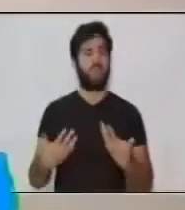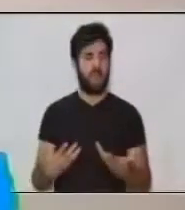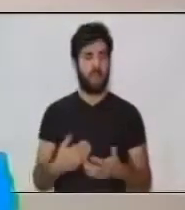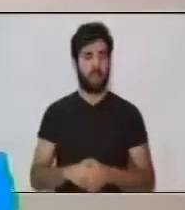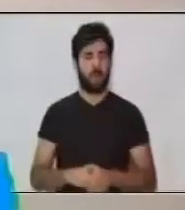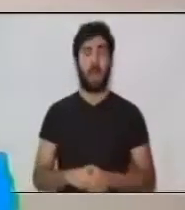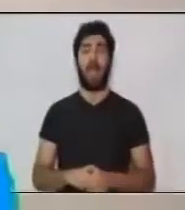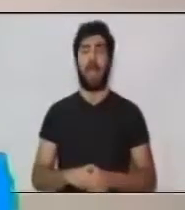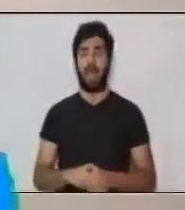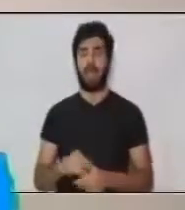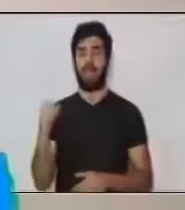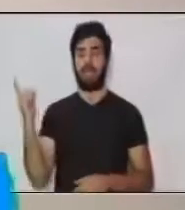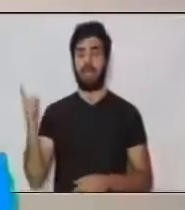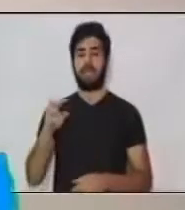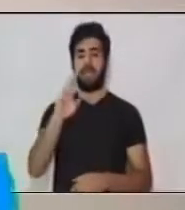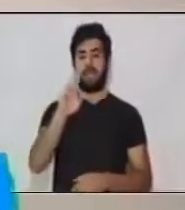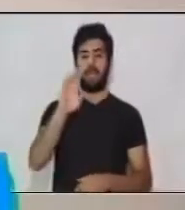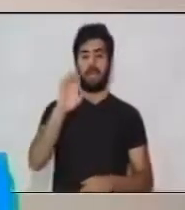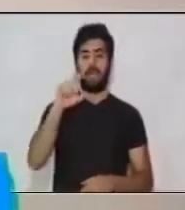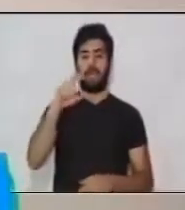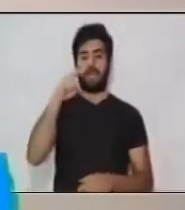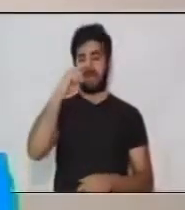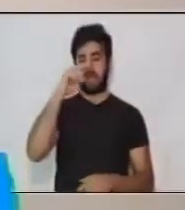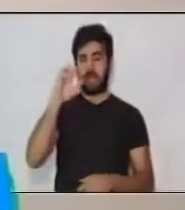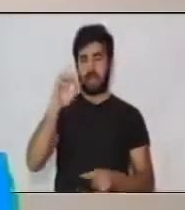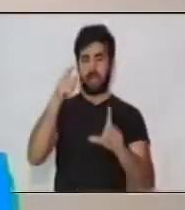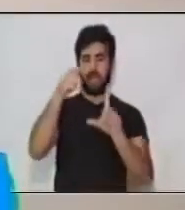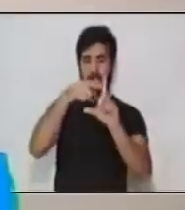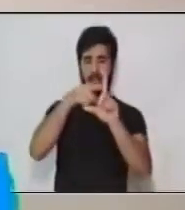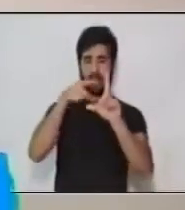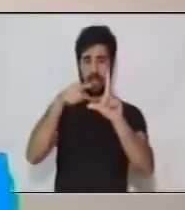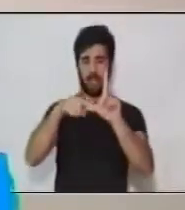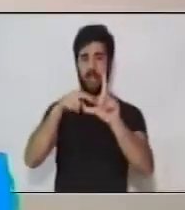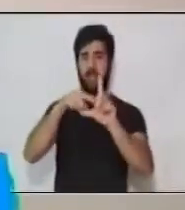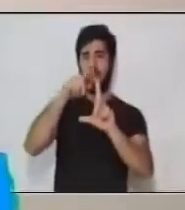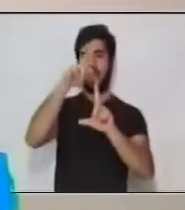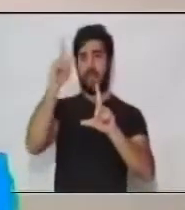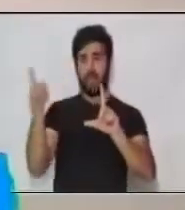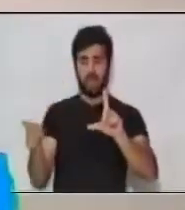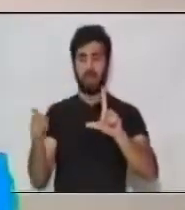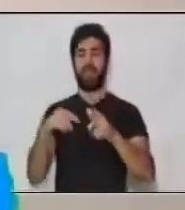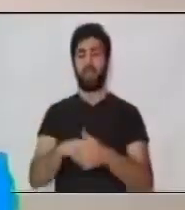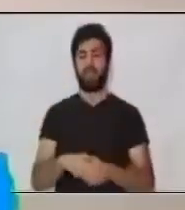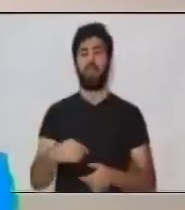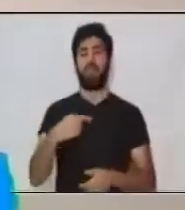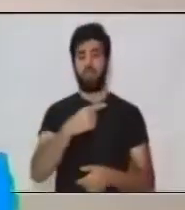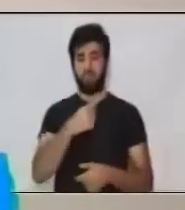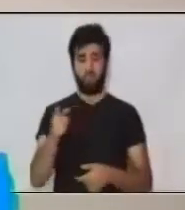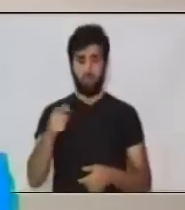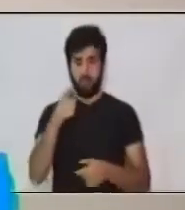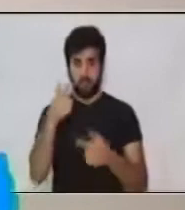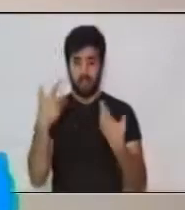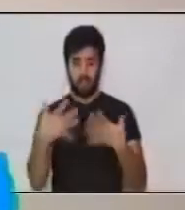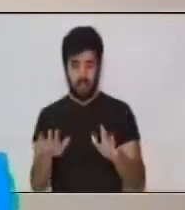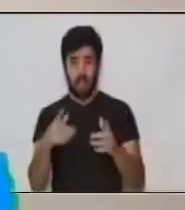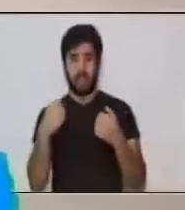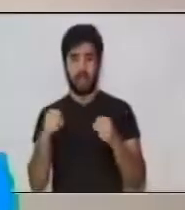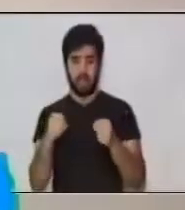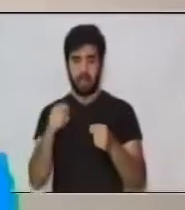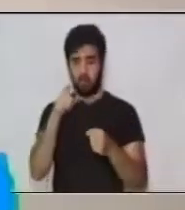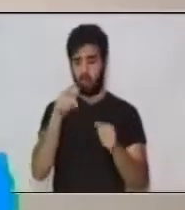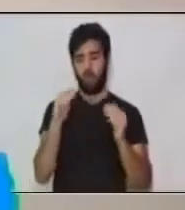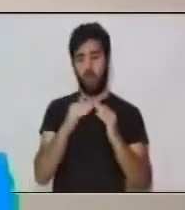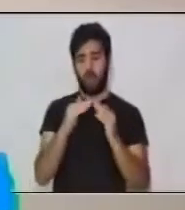Ángulo recto. Muy bien. Si así fue como lo resolviste en casa, te felicito, estás